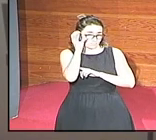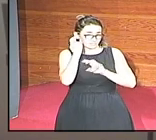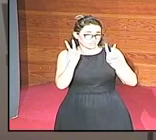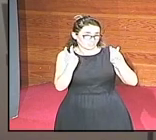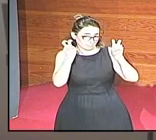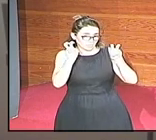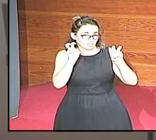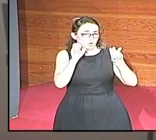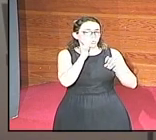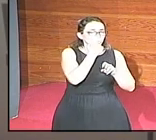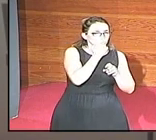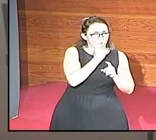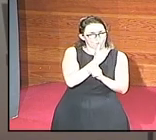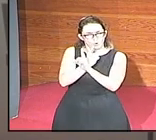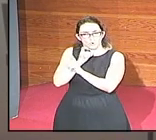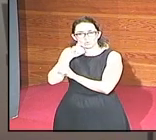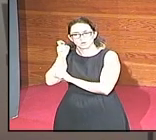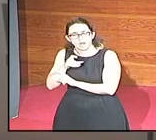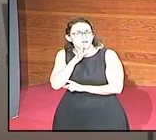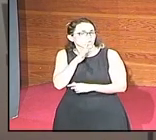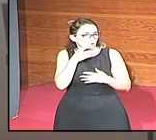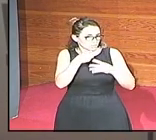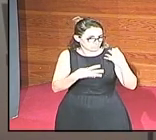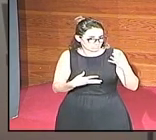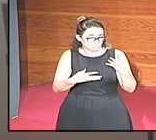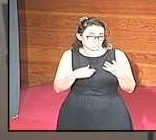la agresión rusa contra Ucrania a cargo de Carmen Claudin, que es